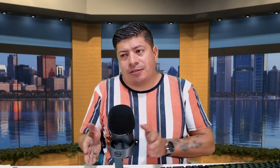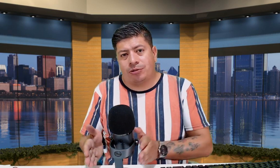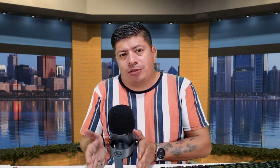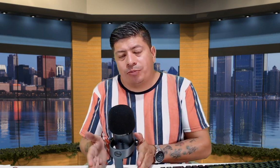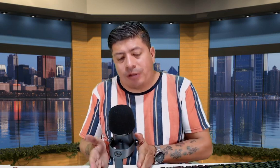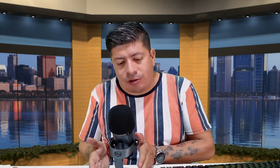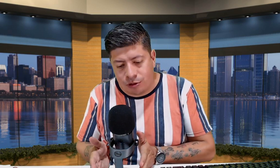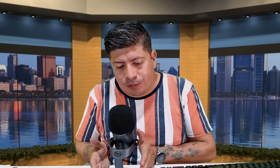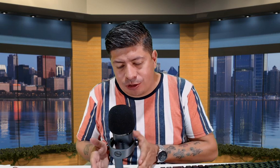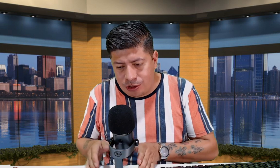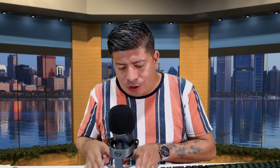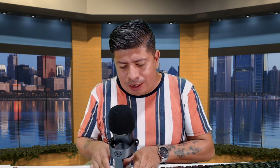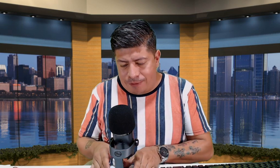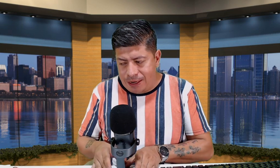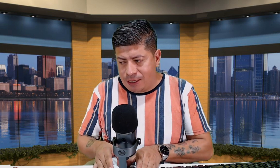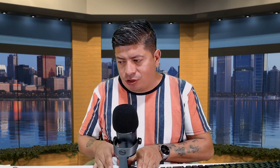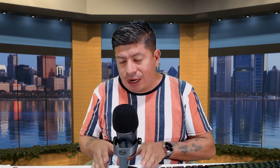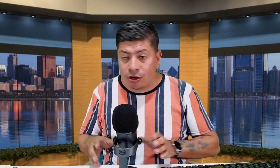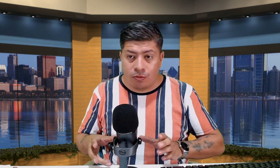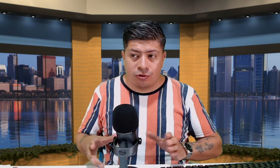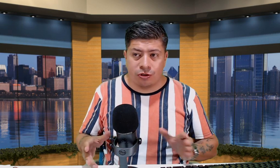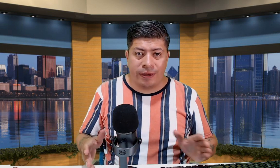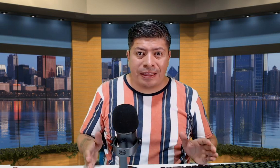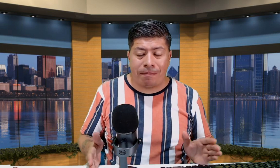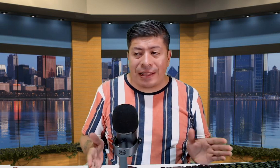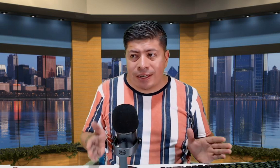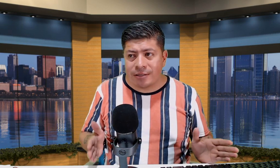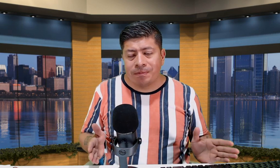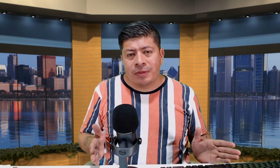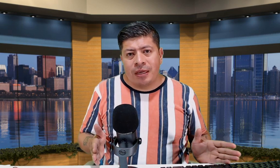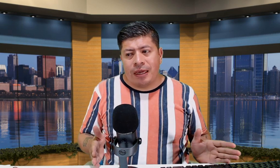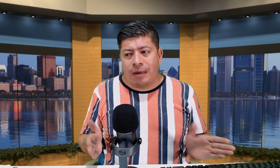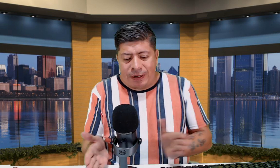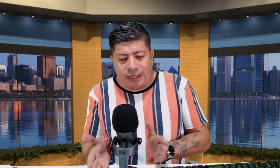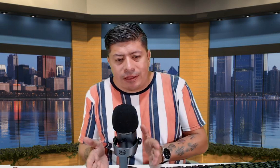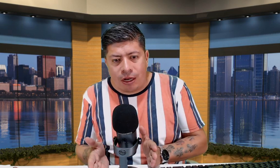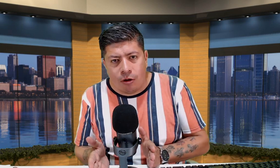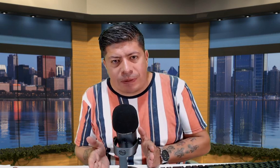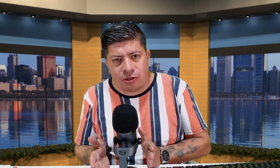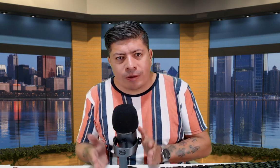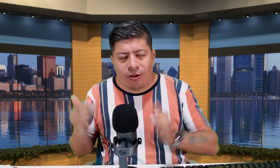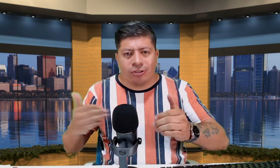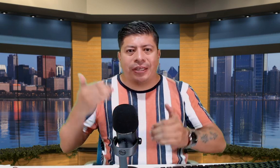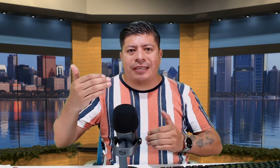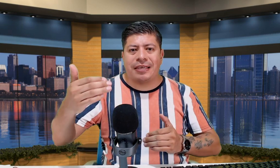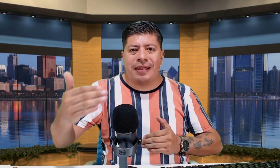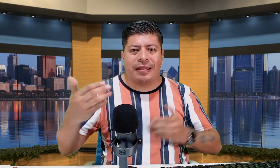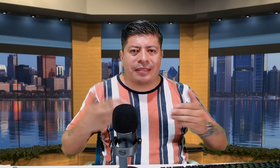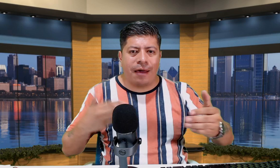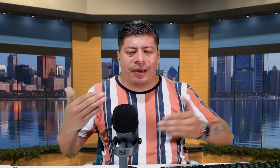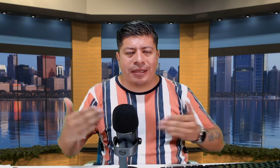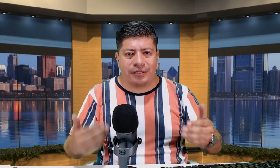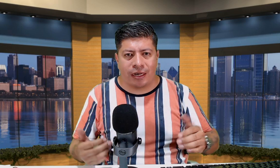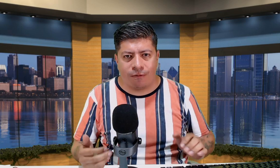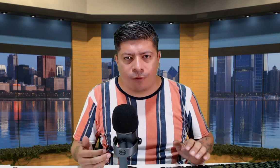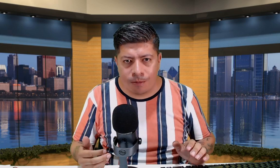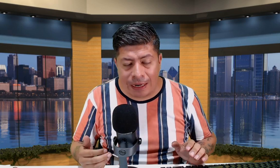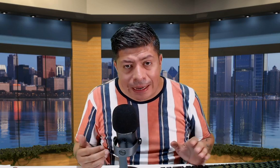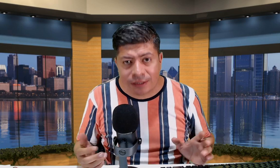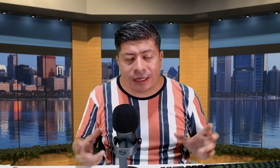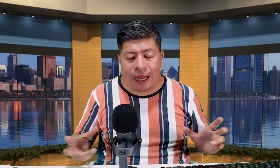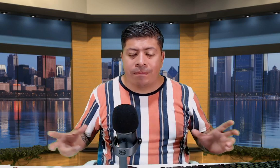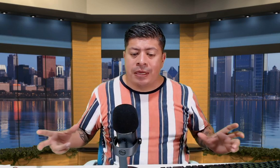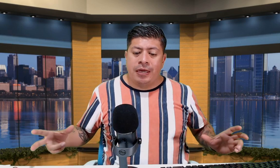prácticamente estos diputados de oposición a nivel nacional como unos vendepatrias. El presidente López Obrador se les adelantaba en esta